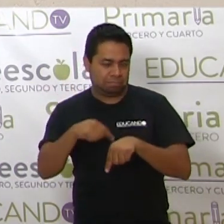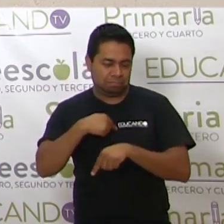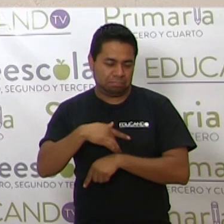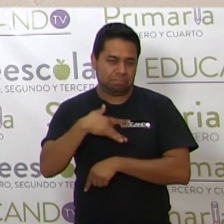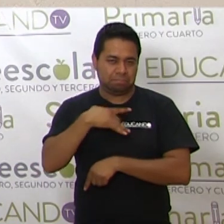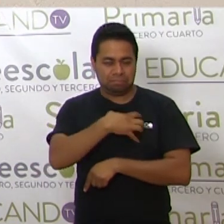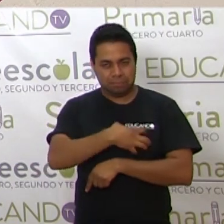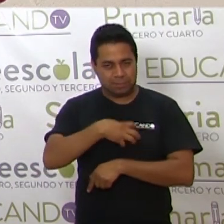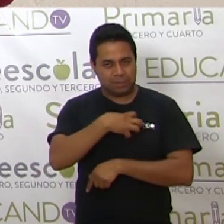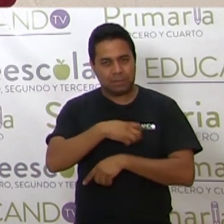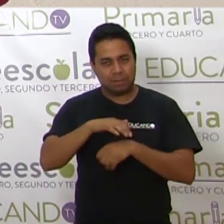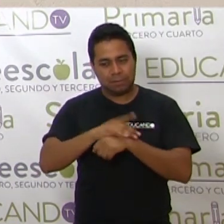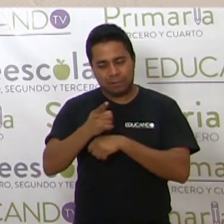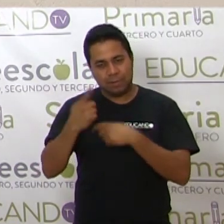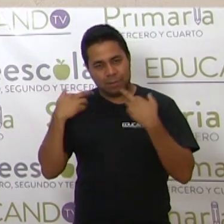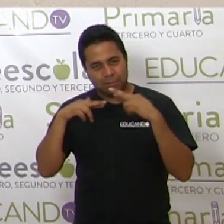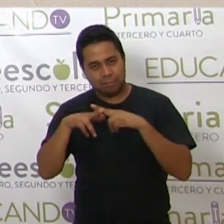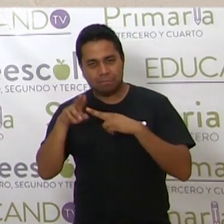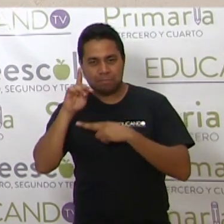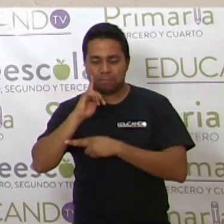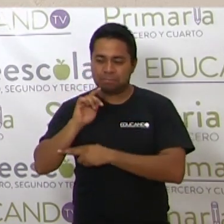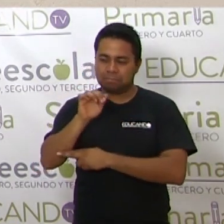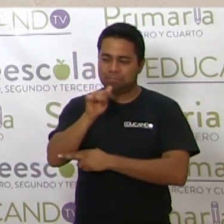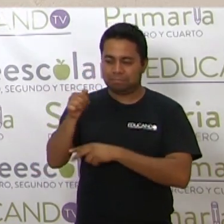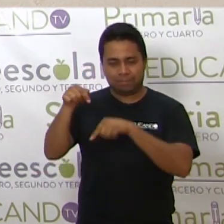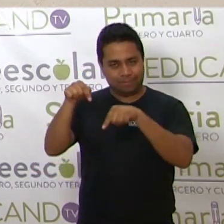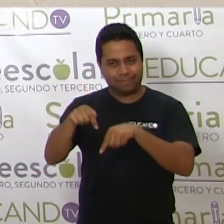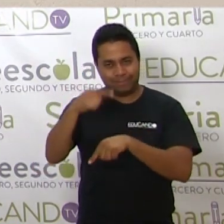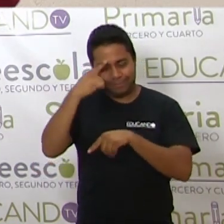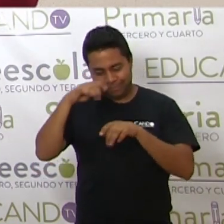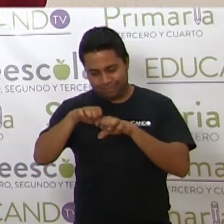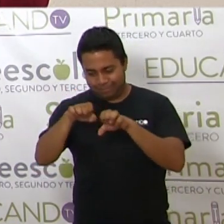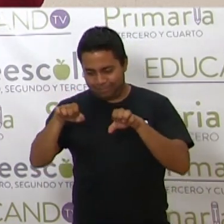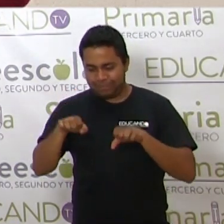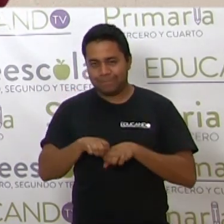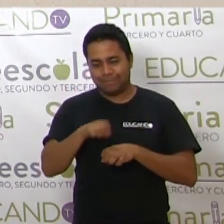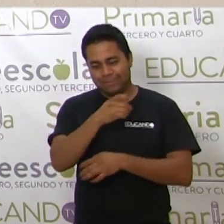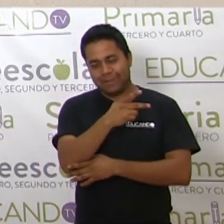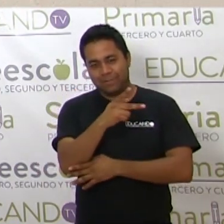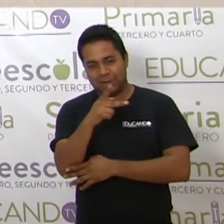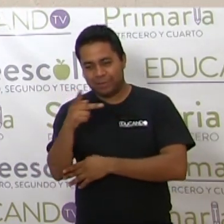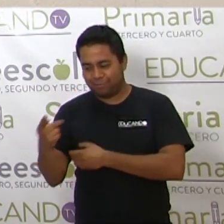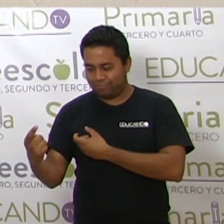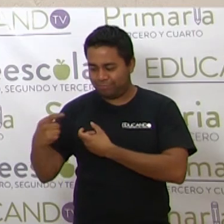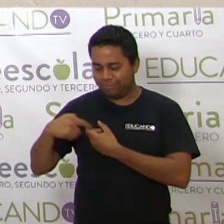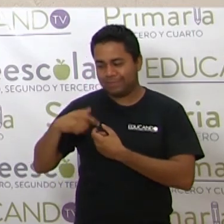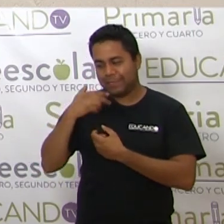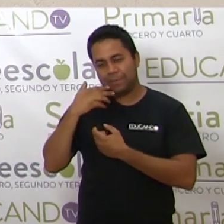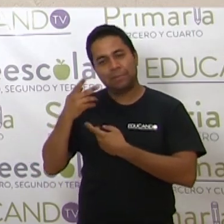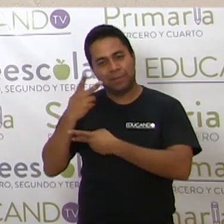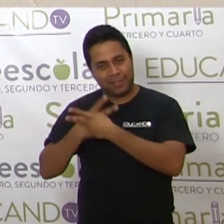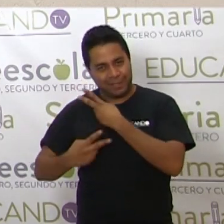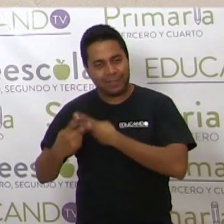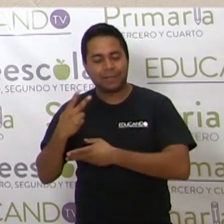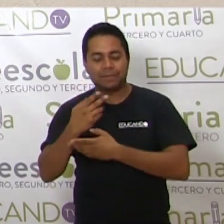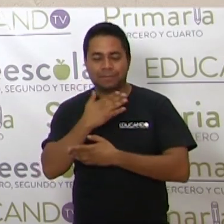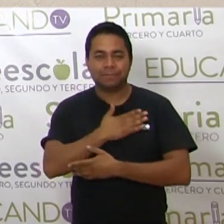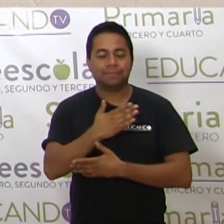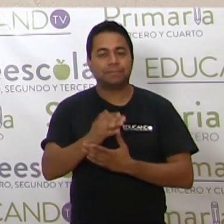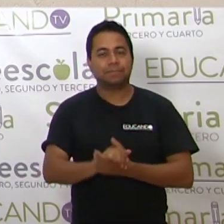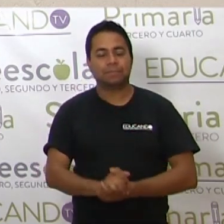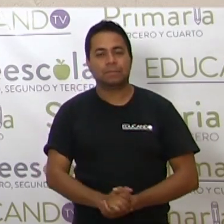contento porque tenemos una maestra más en nuestro equipo de preescolar así es que bueno